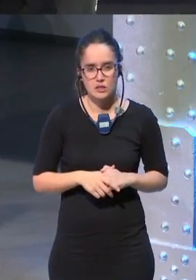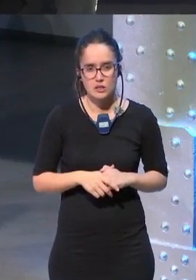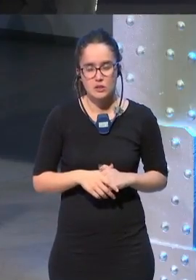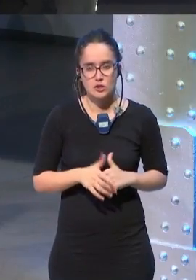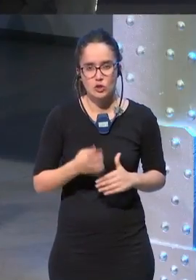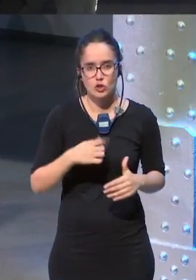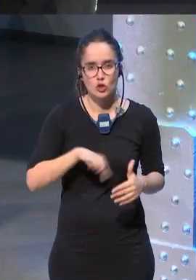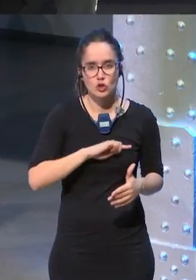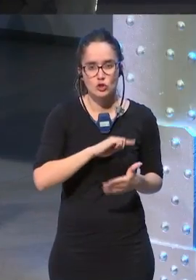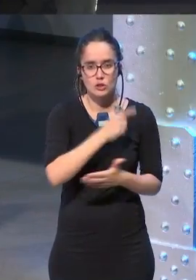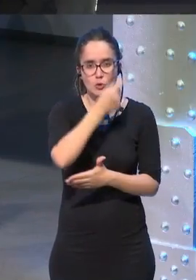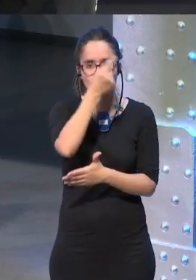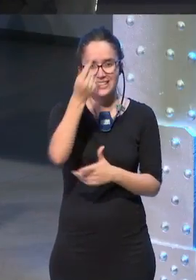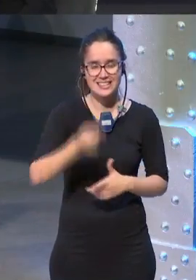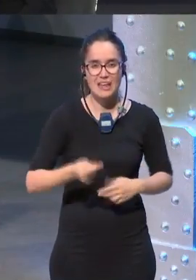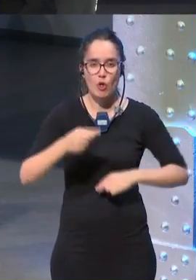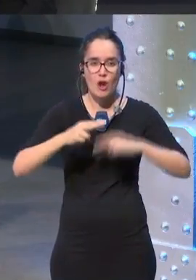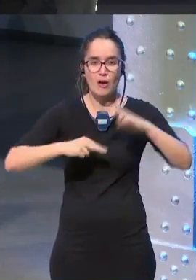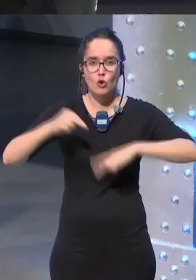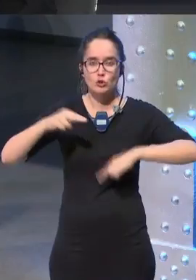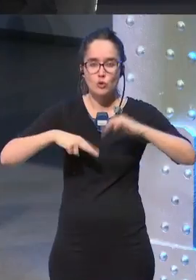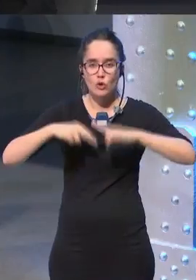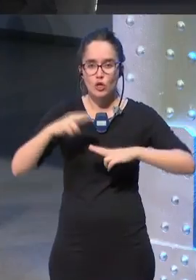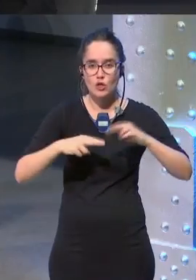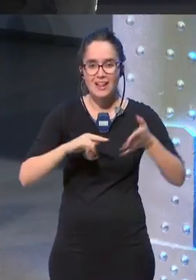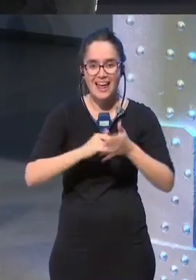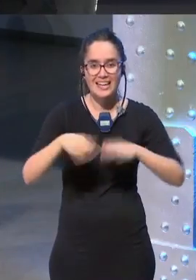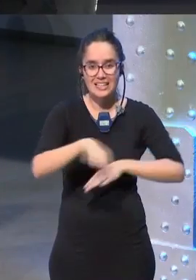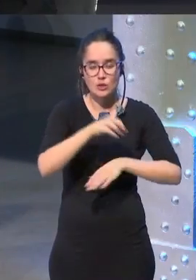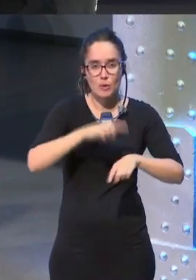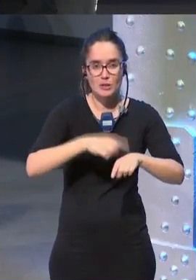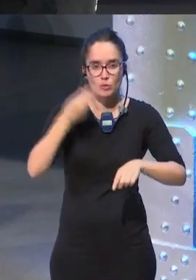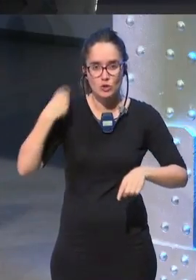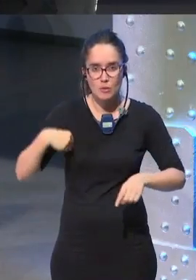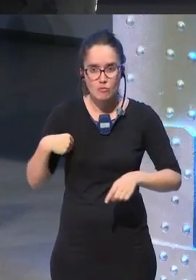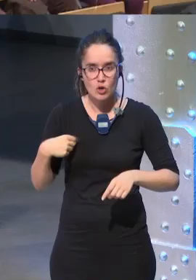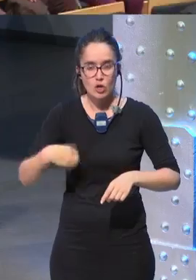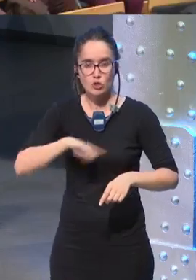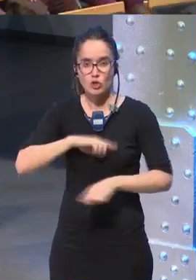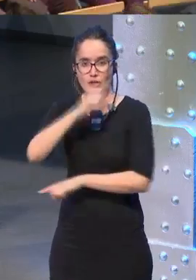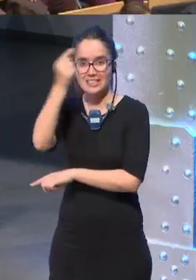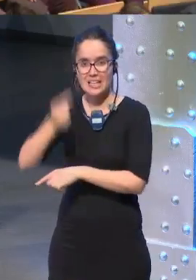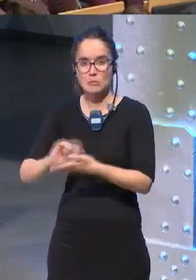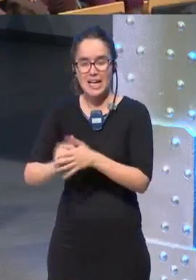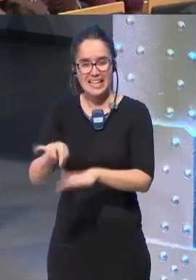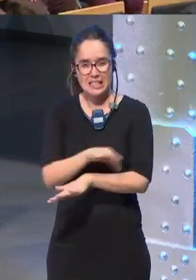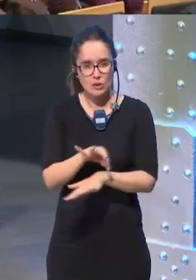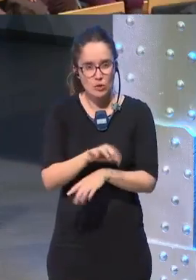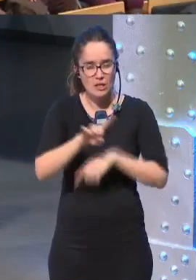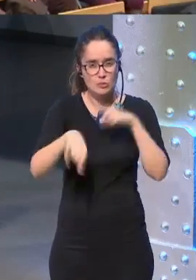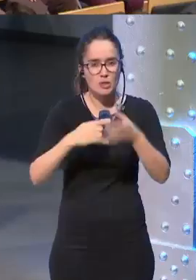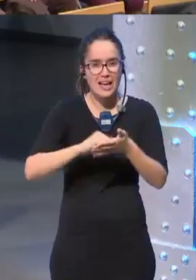hemos diseñado la construcción de la arquitectura al mismo tiempo que diseñábamos la arquitectura. Y la buena